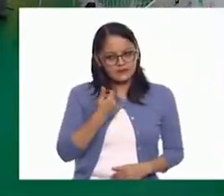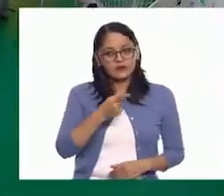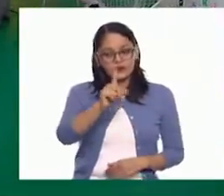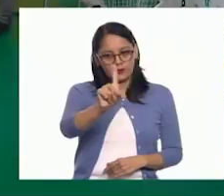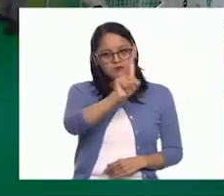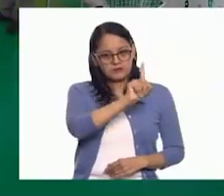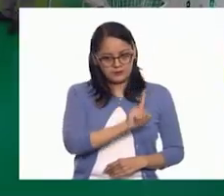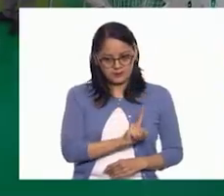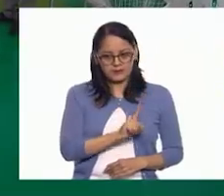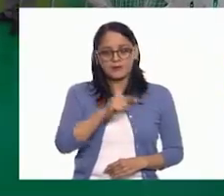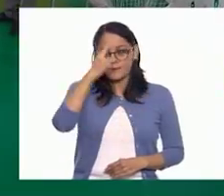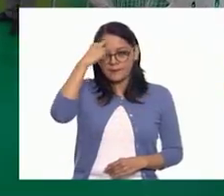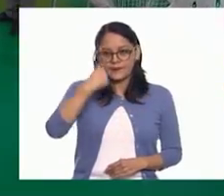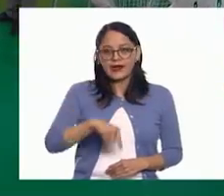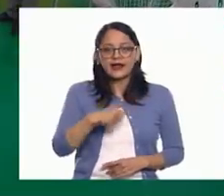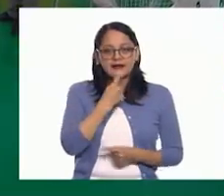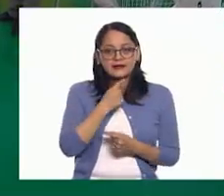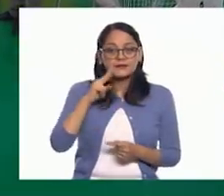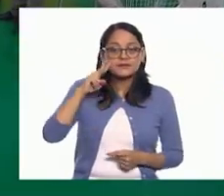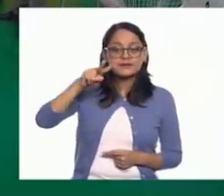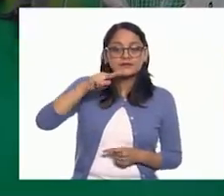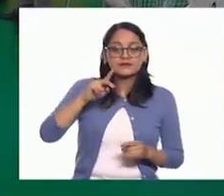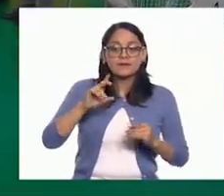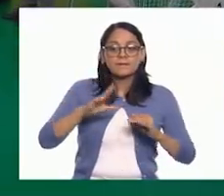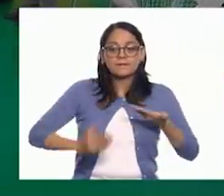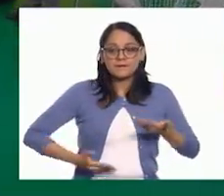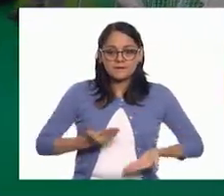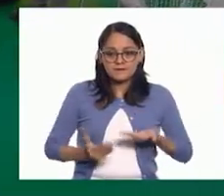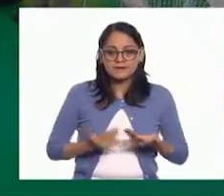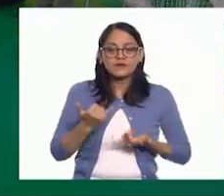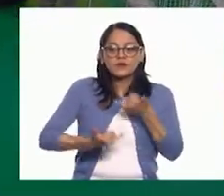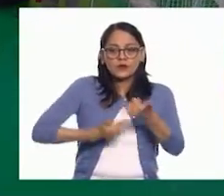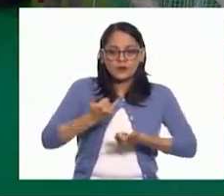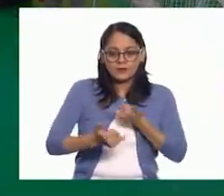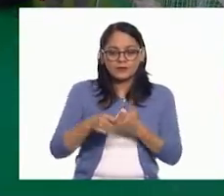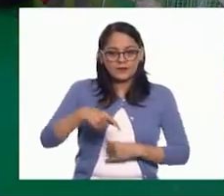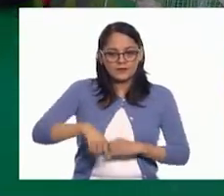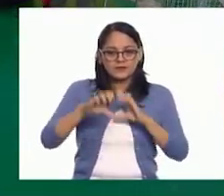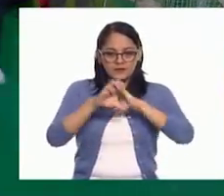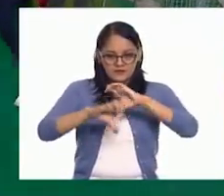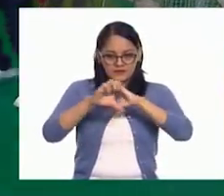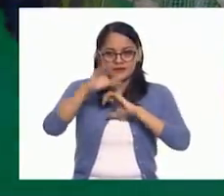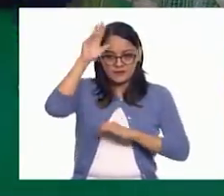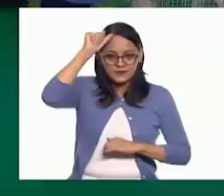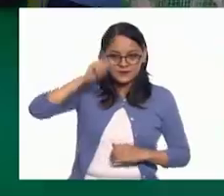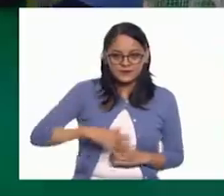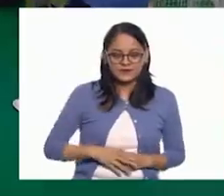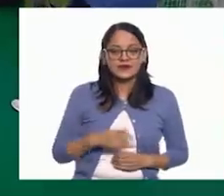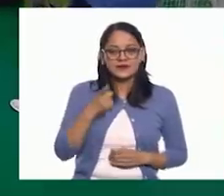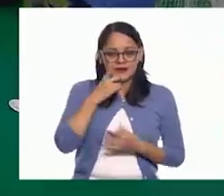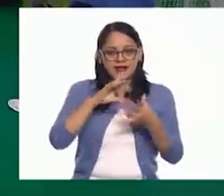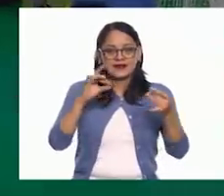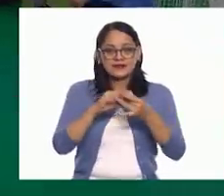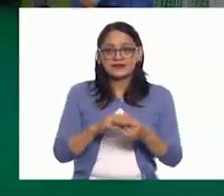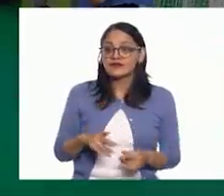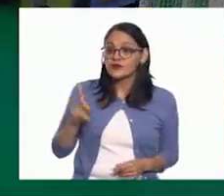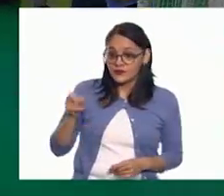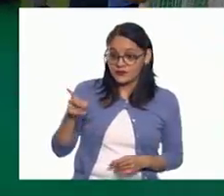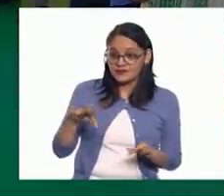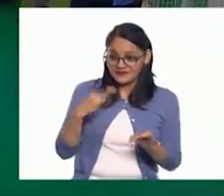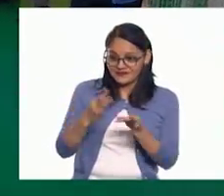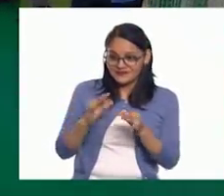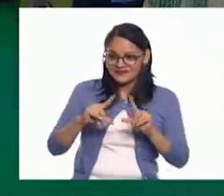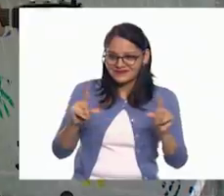para acá para que los niños te vean bailando y te vean jugando con esta canción. Muy bien. Dice así. Escuchen. Querido Eric, listo.